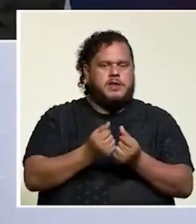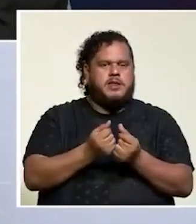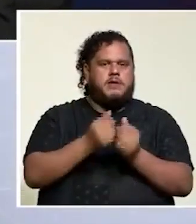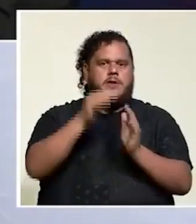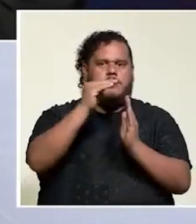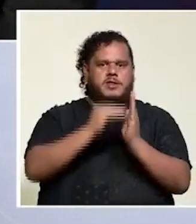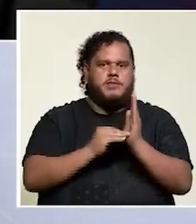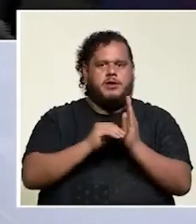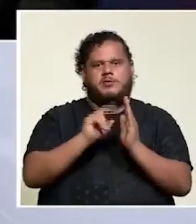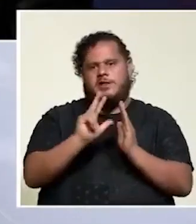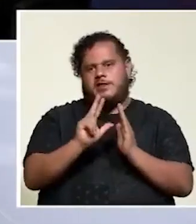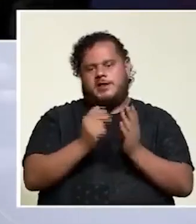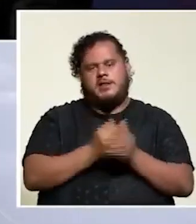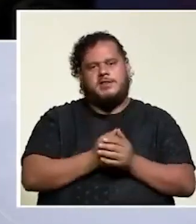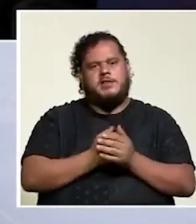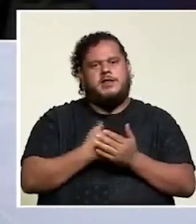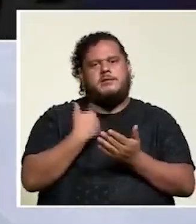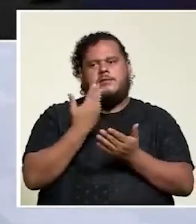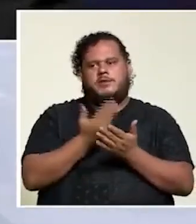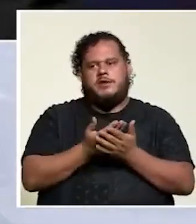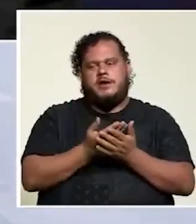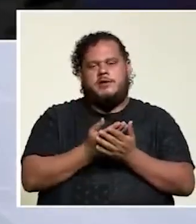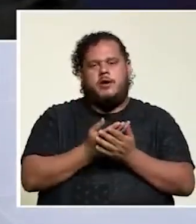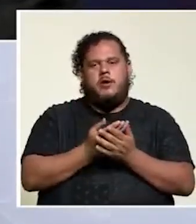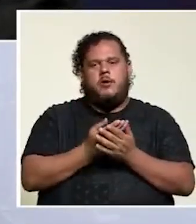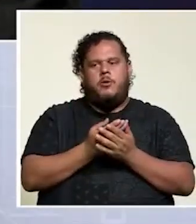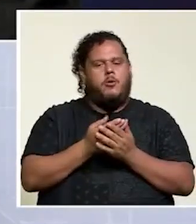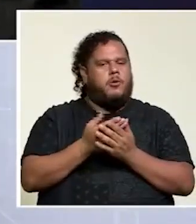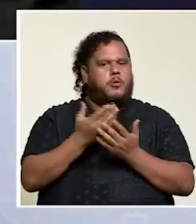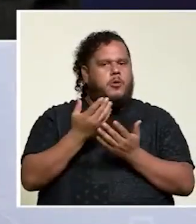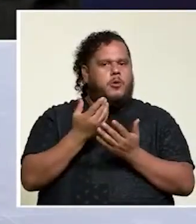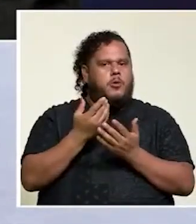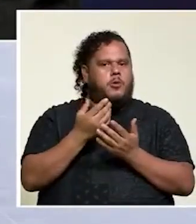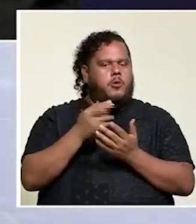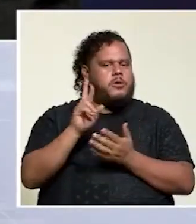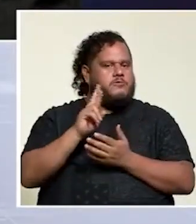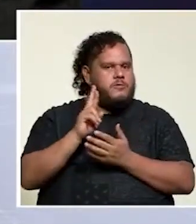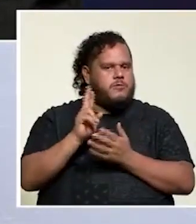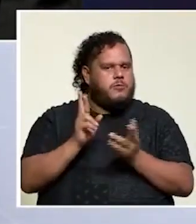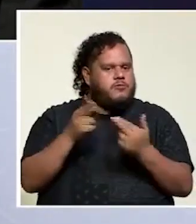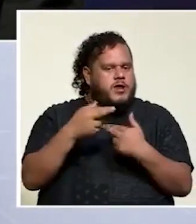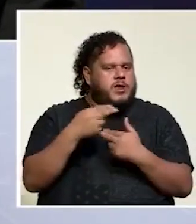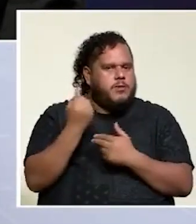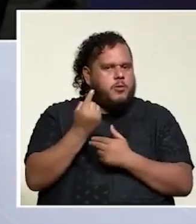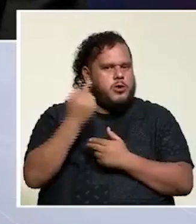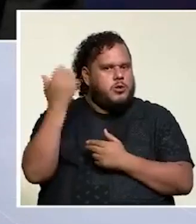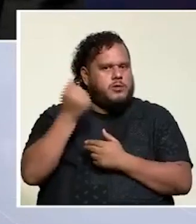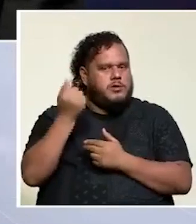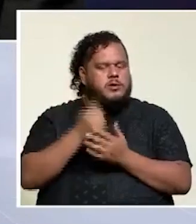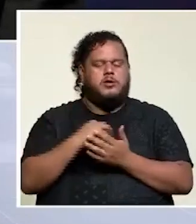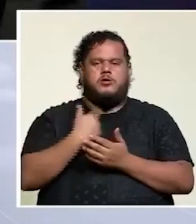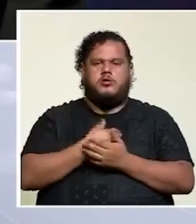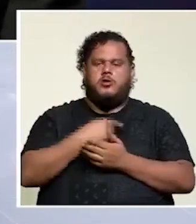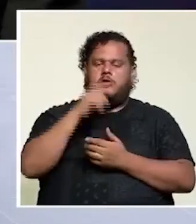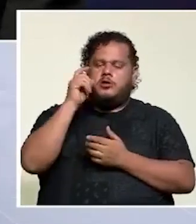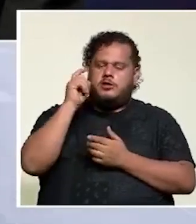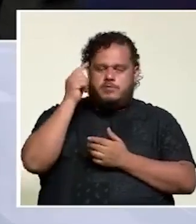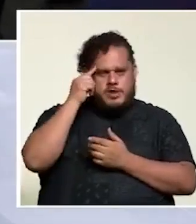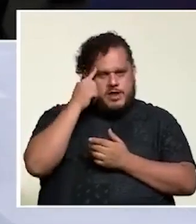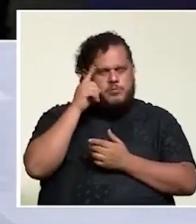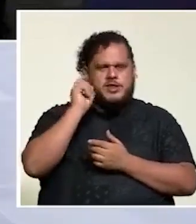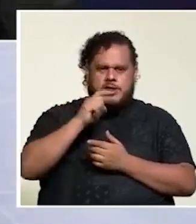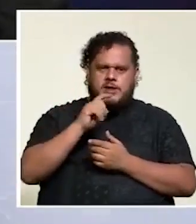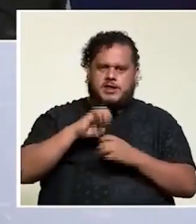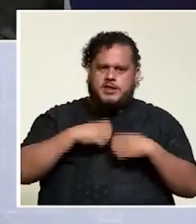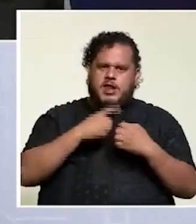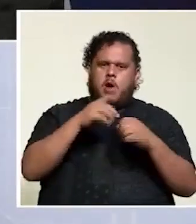menos de 3. ¿Vamos a un régimen único de pensiones? Nosotros pensamos que tiene que haber un régimen único de